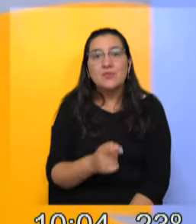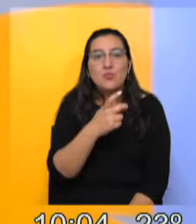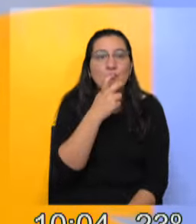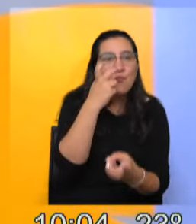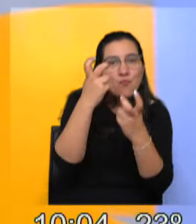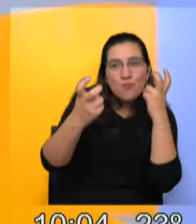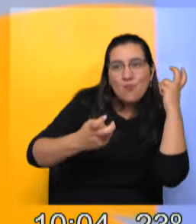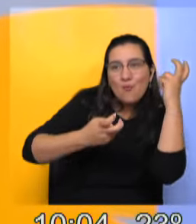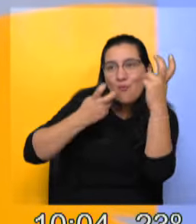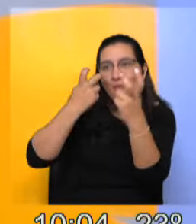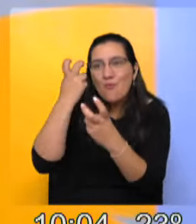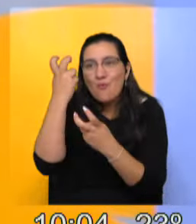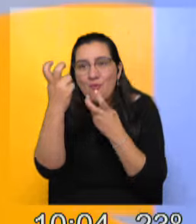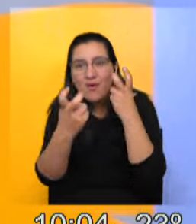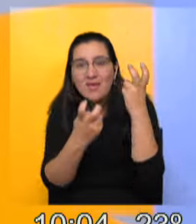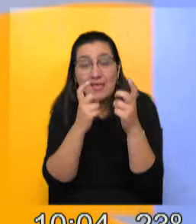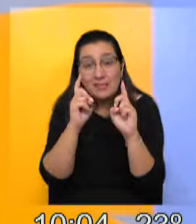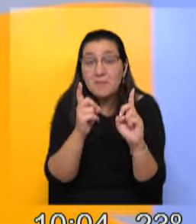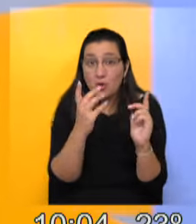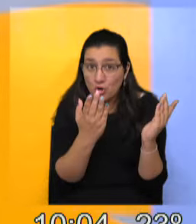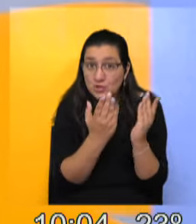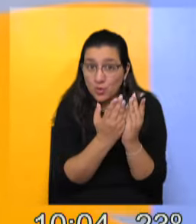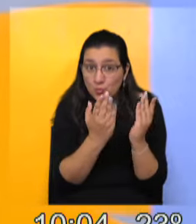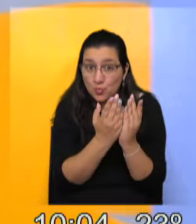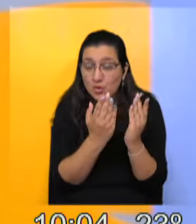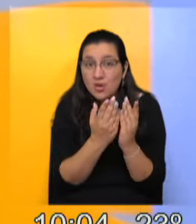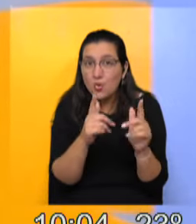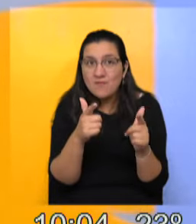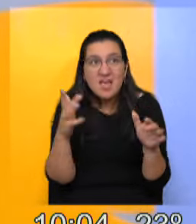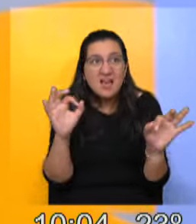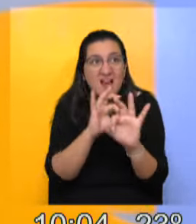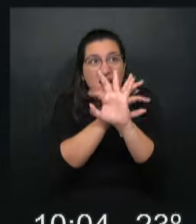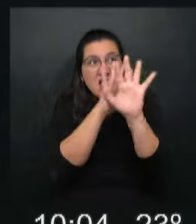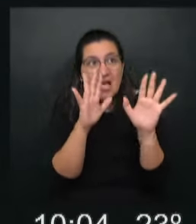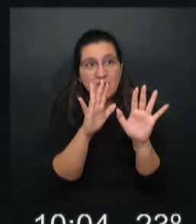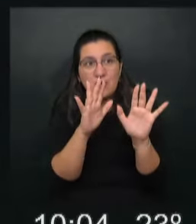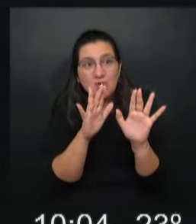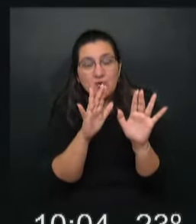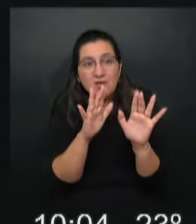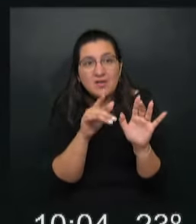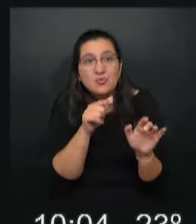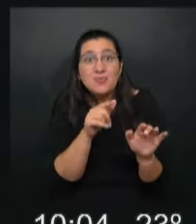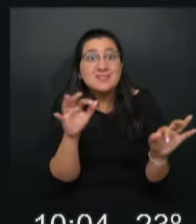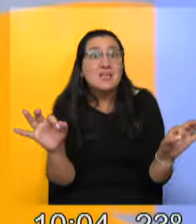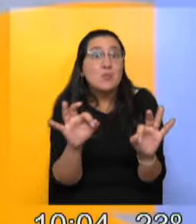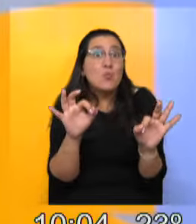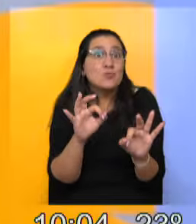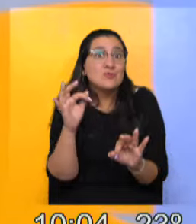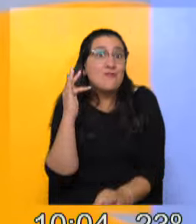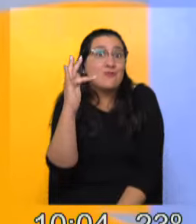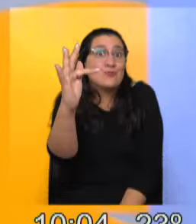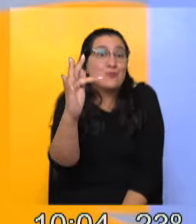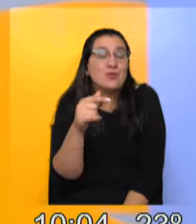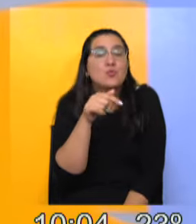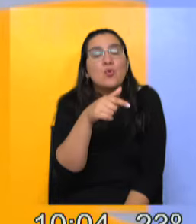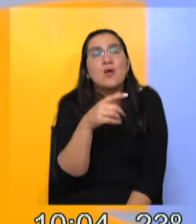búsqueda, también a nivel de estudios, que vos no tenías claro cuando eras chica que esta iba a ser tu vida, y que elegís